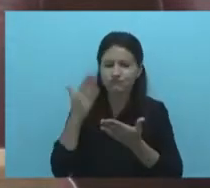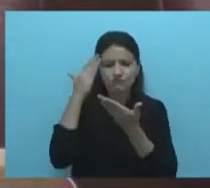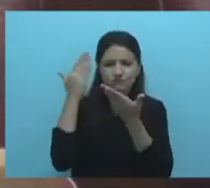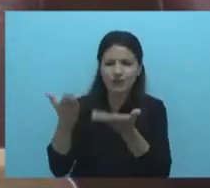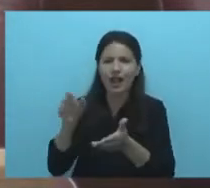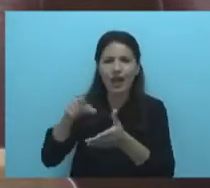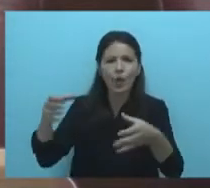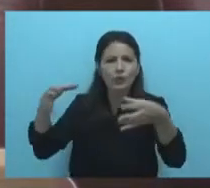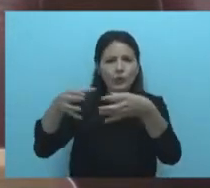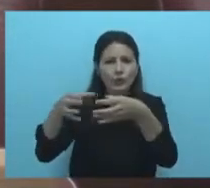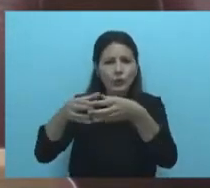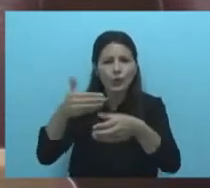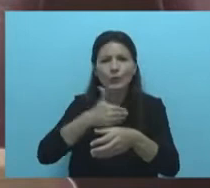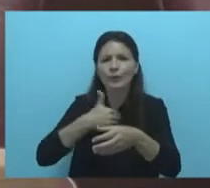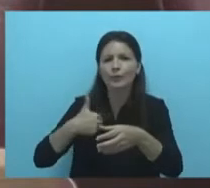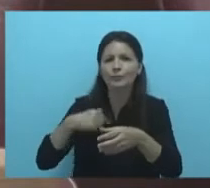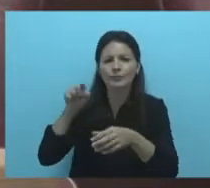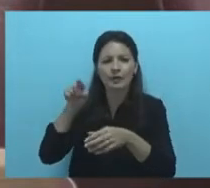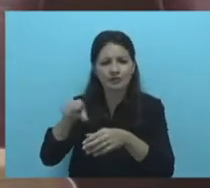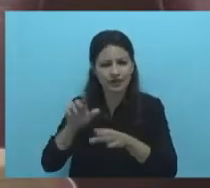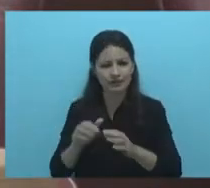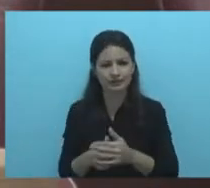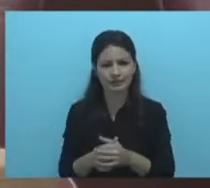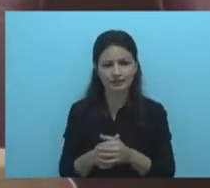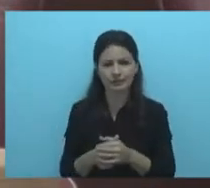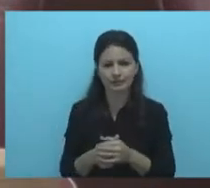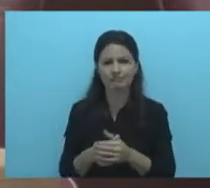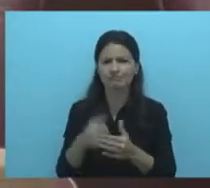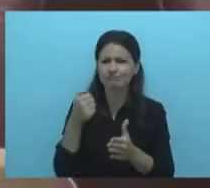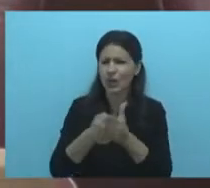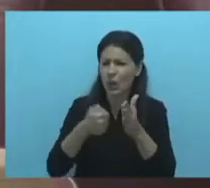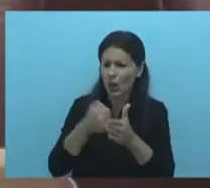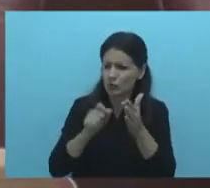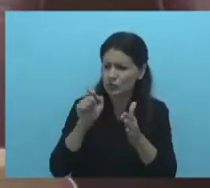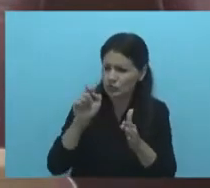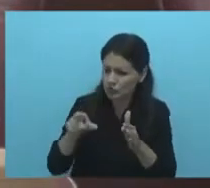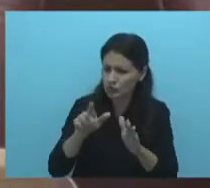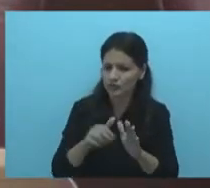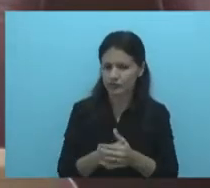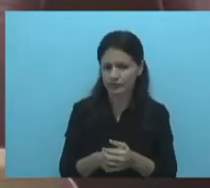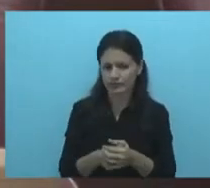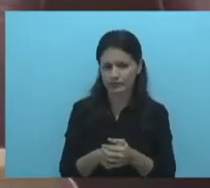reconocimiento con afecto a esa lucha, a esas mamás luchas que